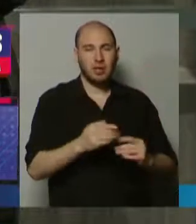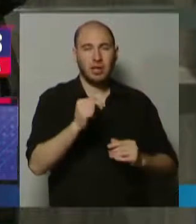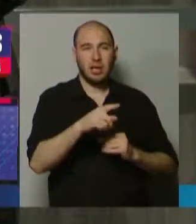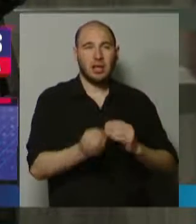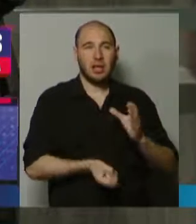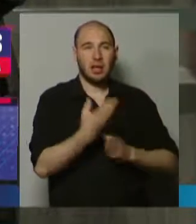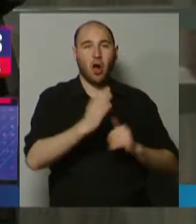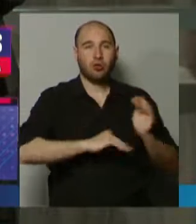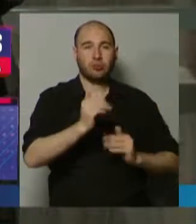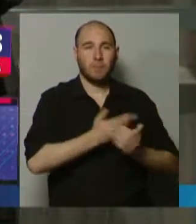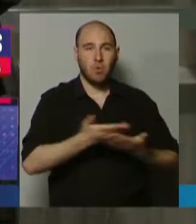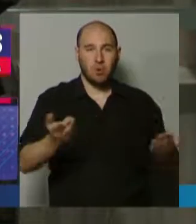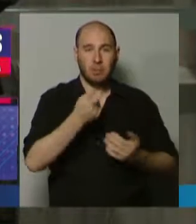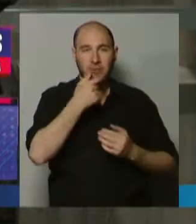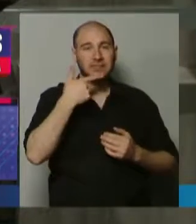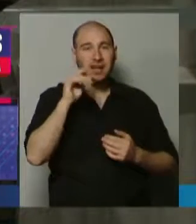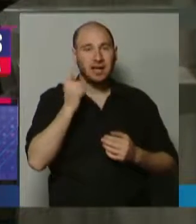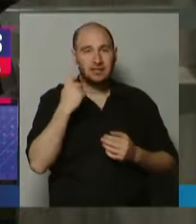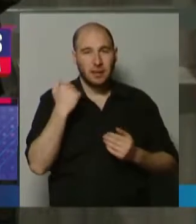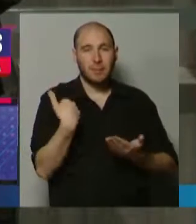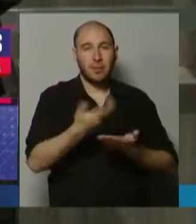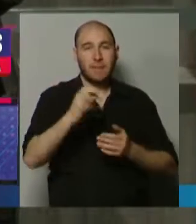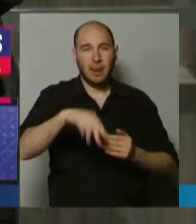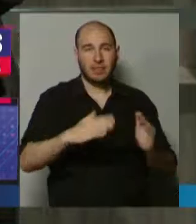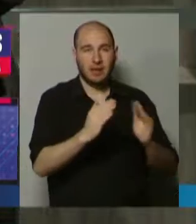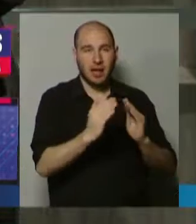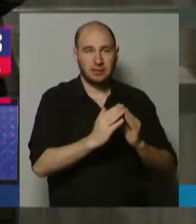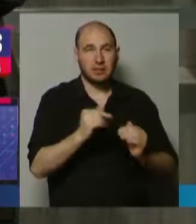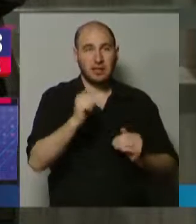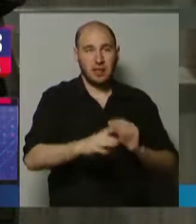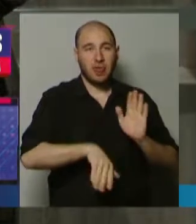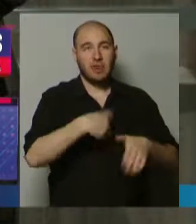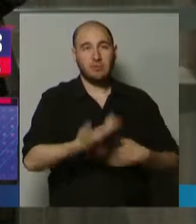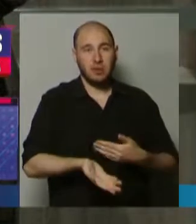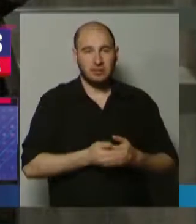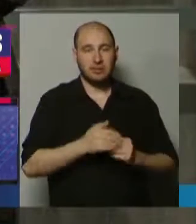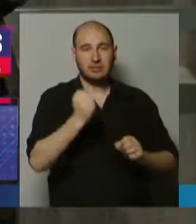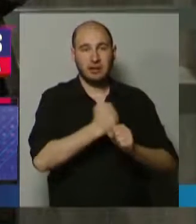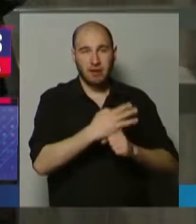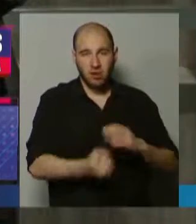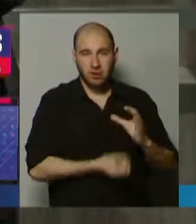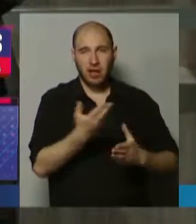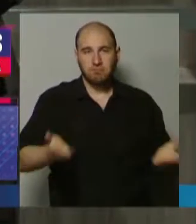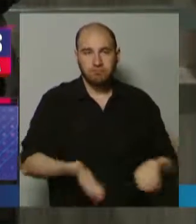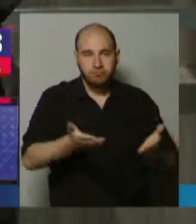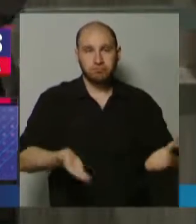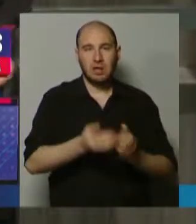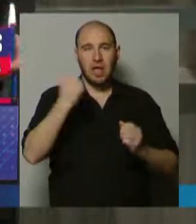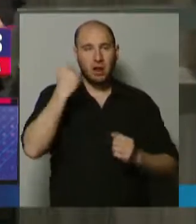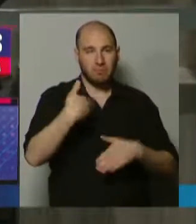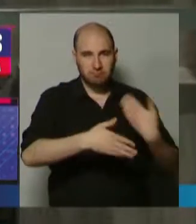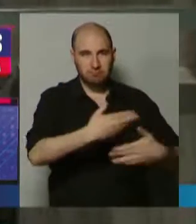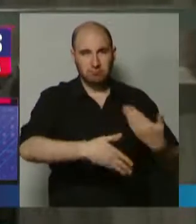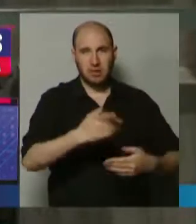generar obra pública, por ejemplo Sagasti de hecho proponía un plan de vivienda y que eso iba a generar empleo e iba a movilizar, prender la